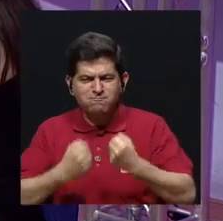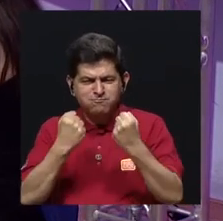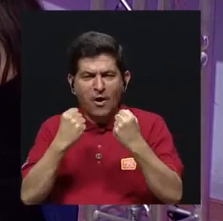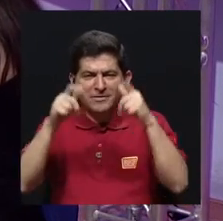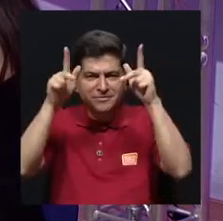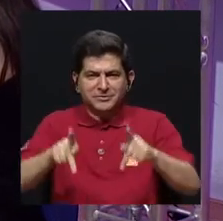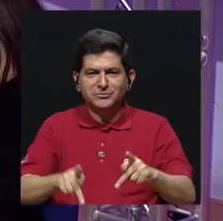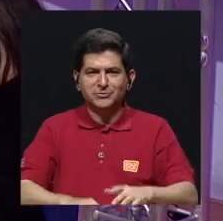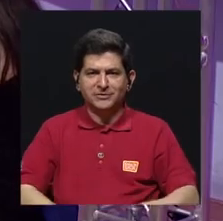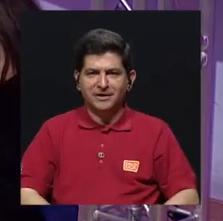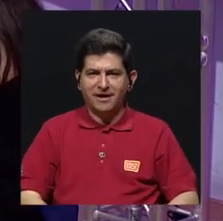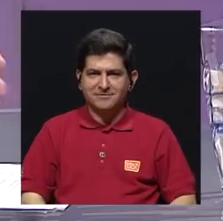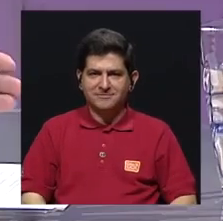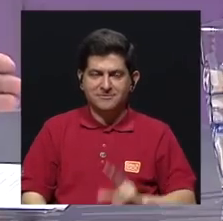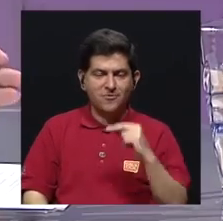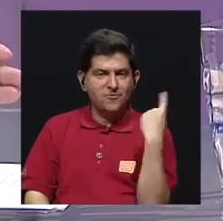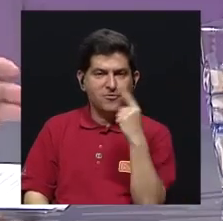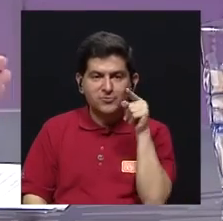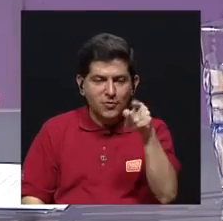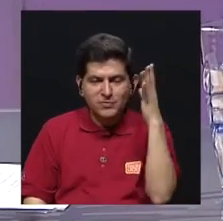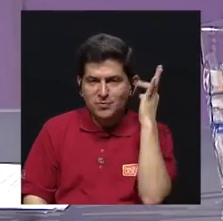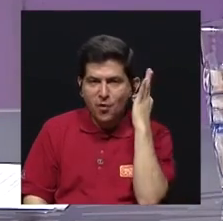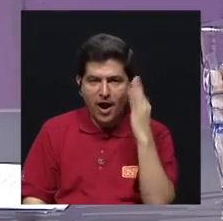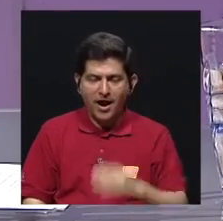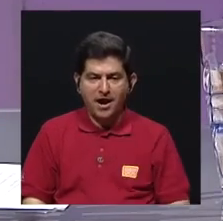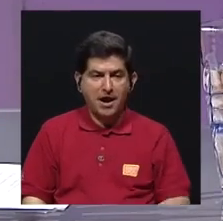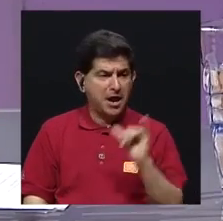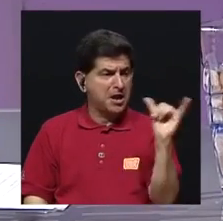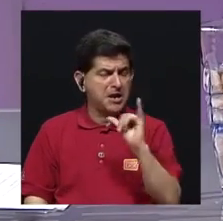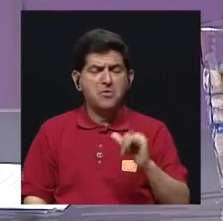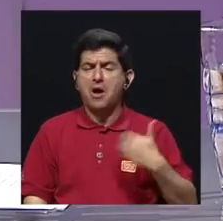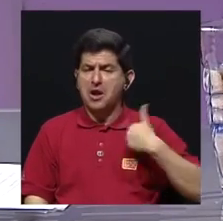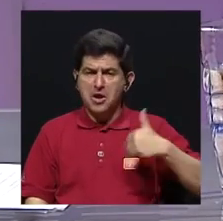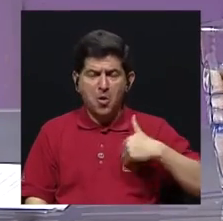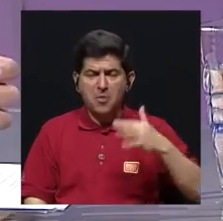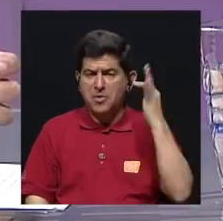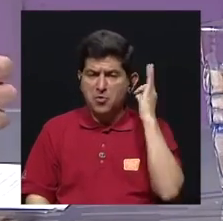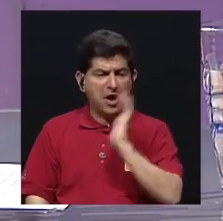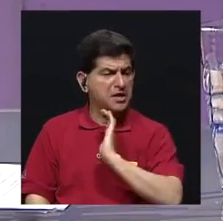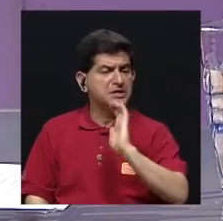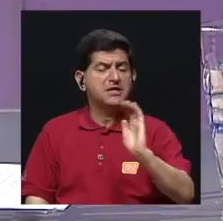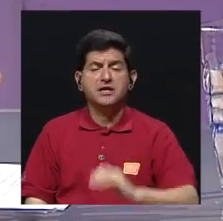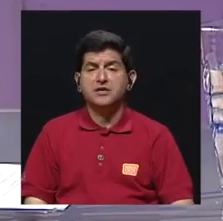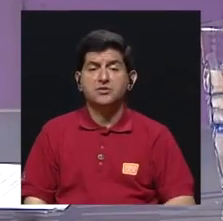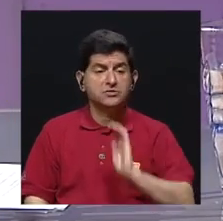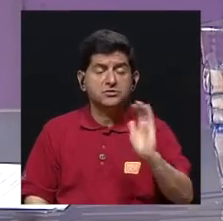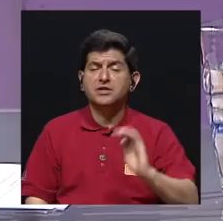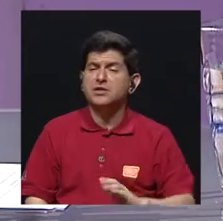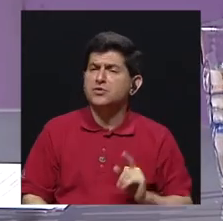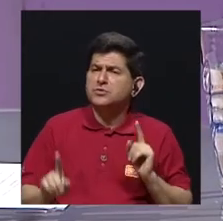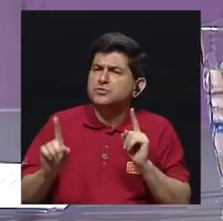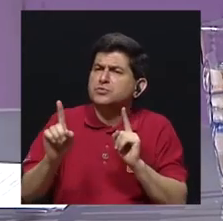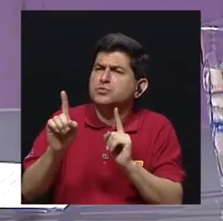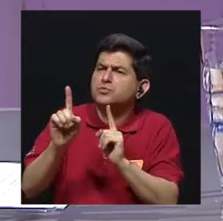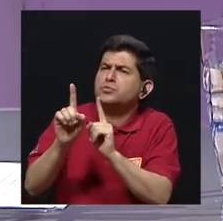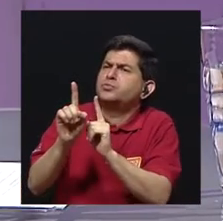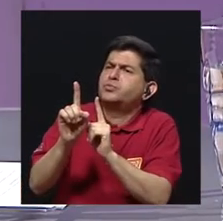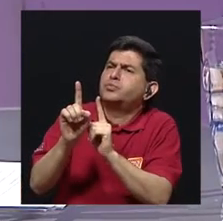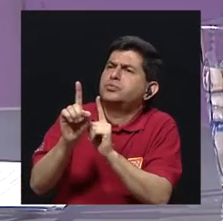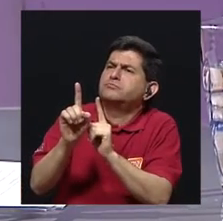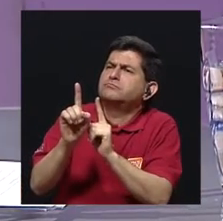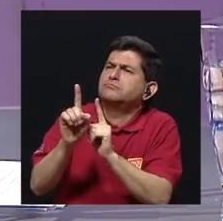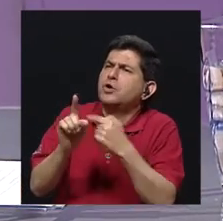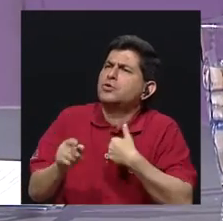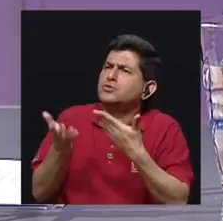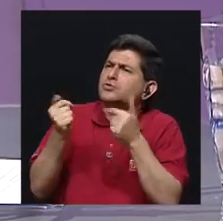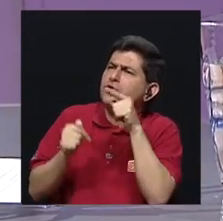alguien, claro, ¿verdad? Claro, por supuesto. Y no solamente en esa mujer, hemos calado en hombres, en mujeres, en niños, porque muchos niños se nos acercan, hasta se nos han acercado y